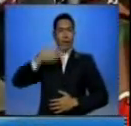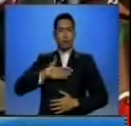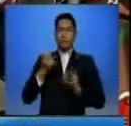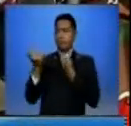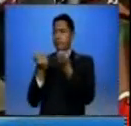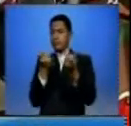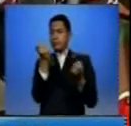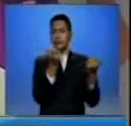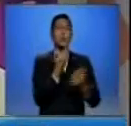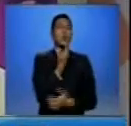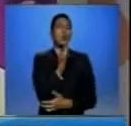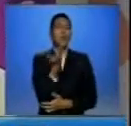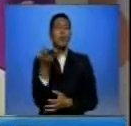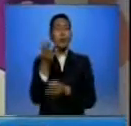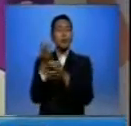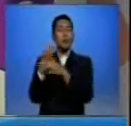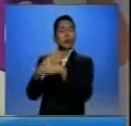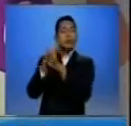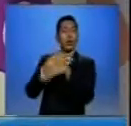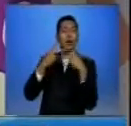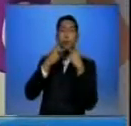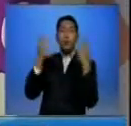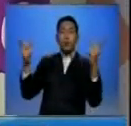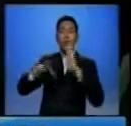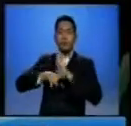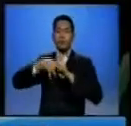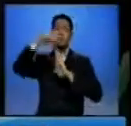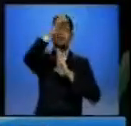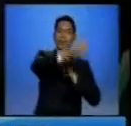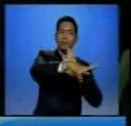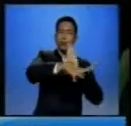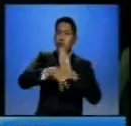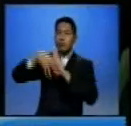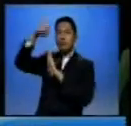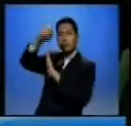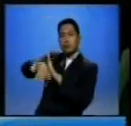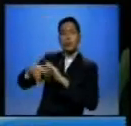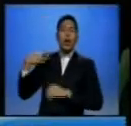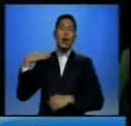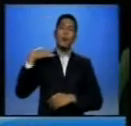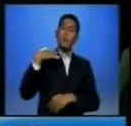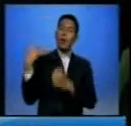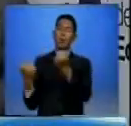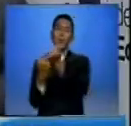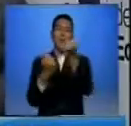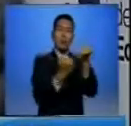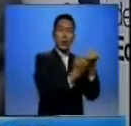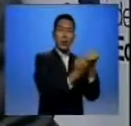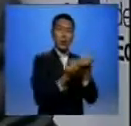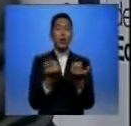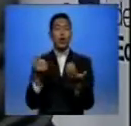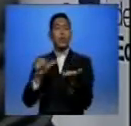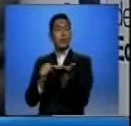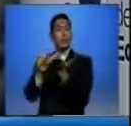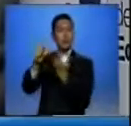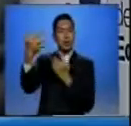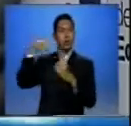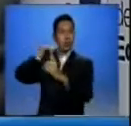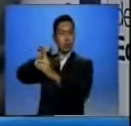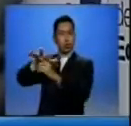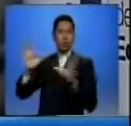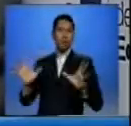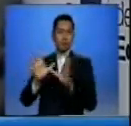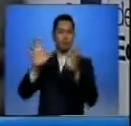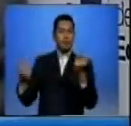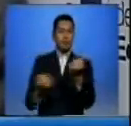han sumado voluntariamente con sus donaciones a la cruzada da dignidad impulsada por el mies utilizando canales internos